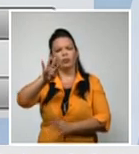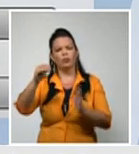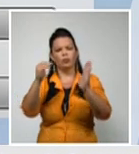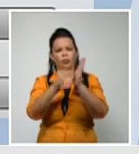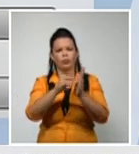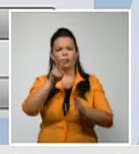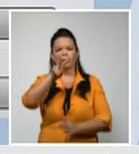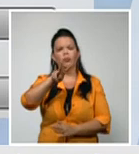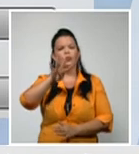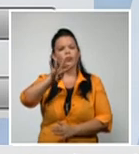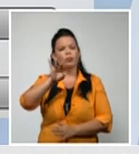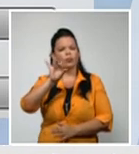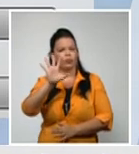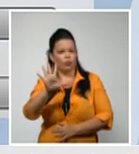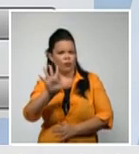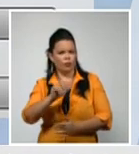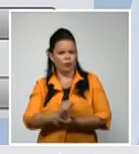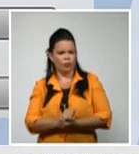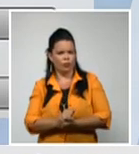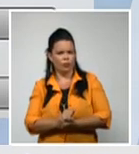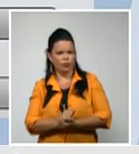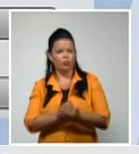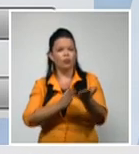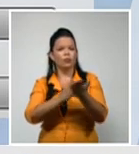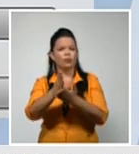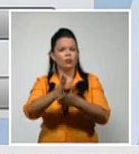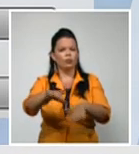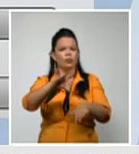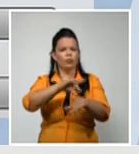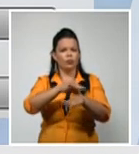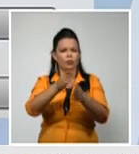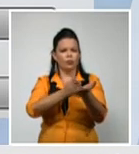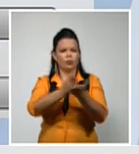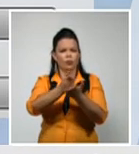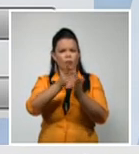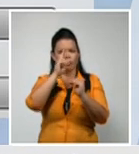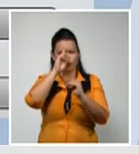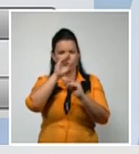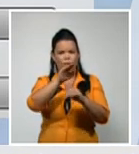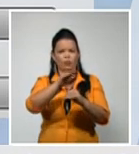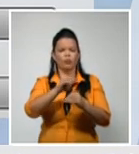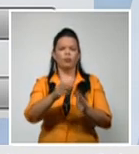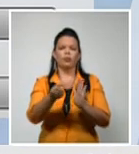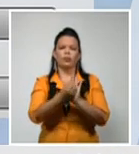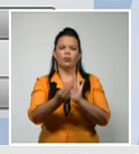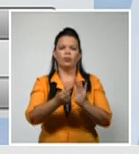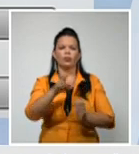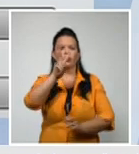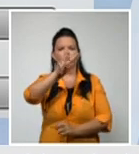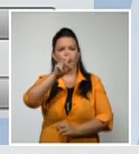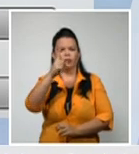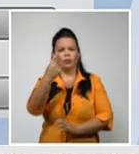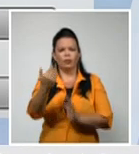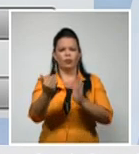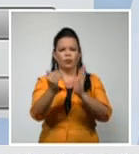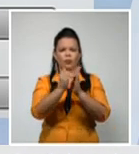112.434.245. Activos, un número elevado de casos confirmados,